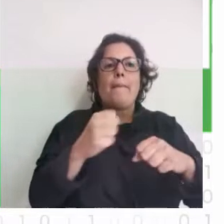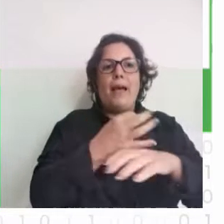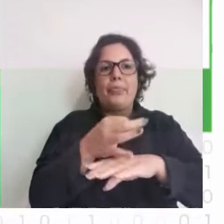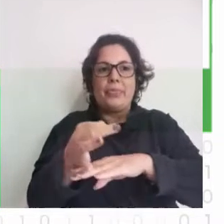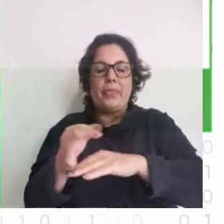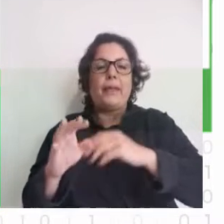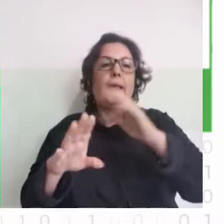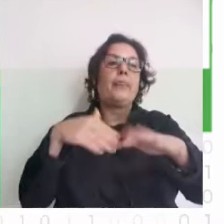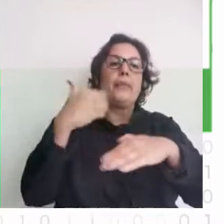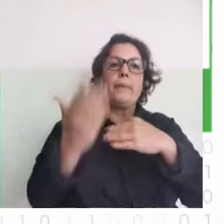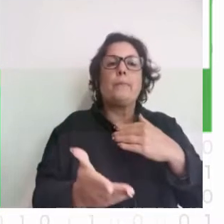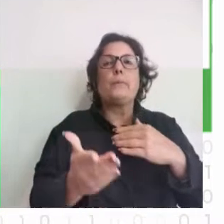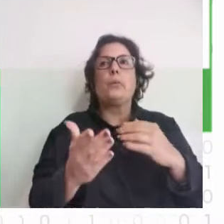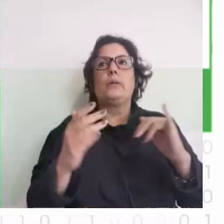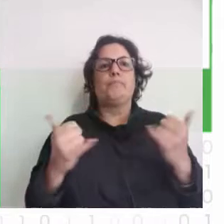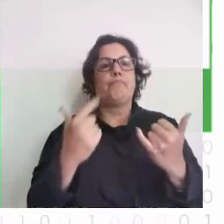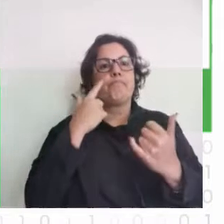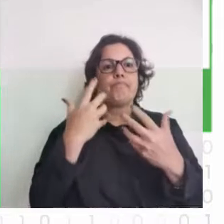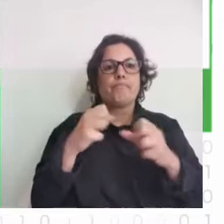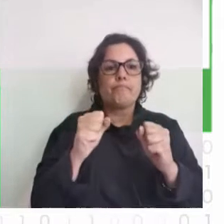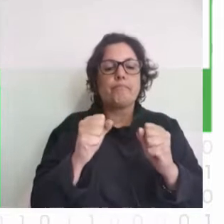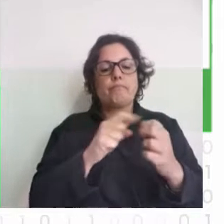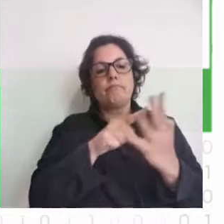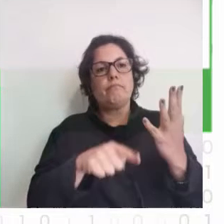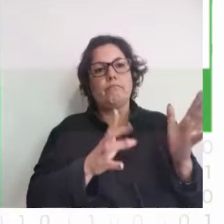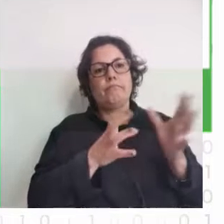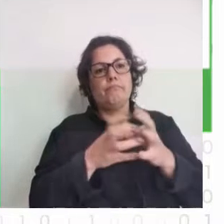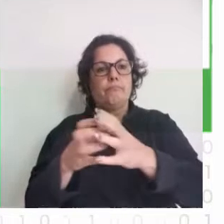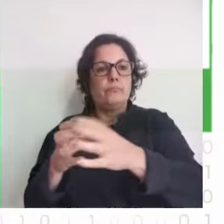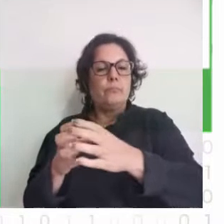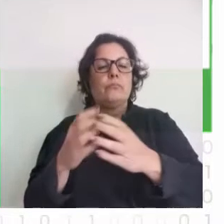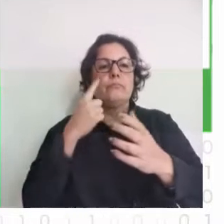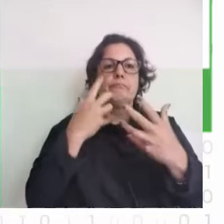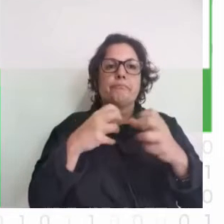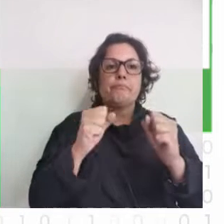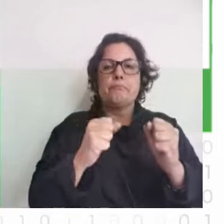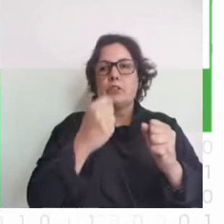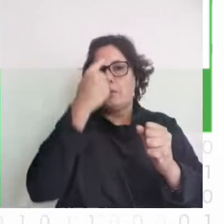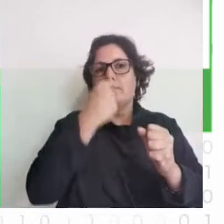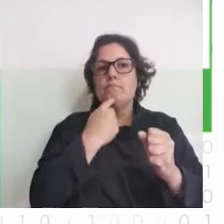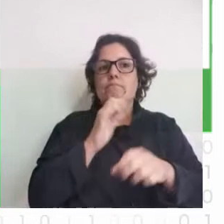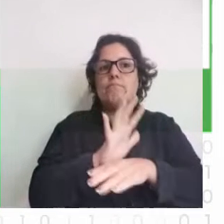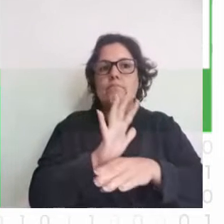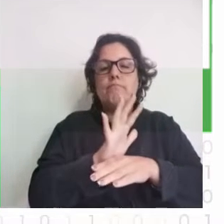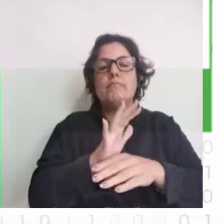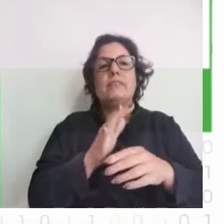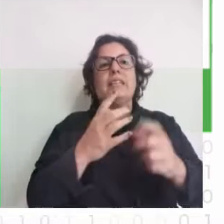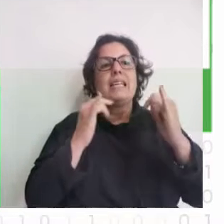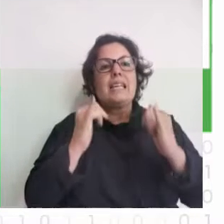que realizamos, identificamos estos 4 grupos, lo que hicimos fue identificar estos perfiles a partir de los clústeres, y